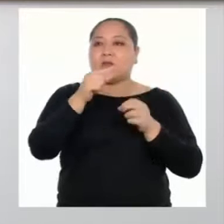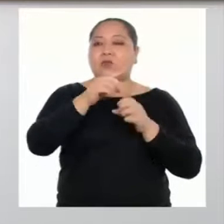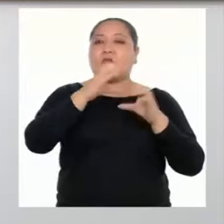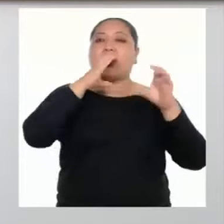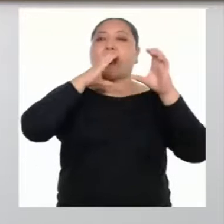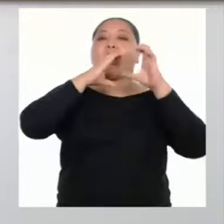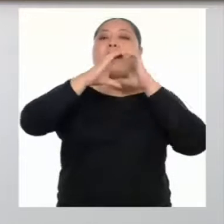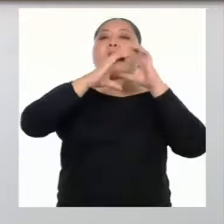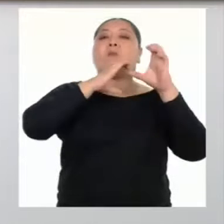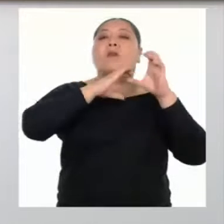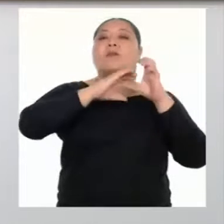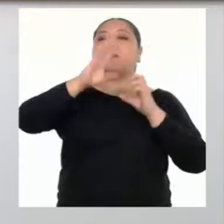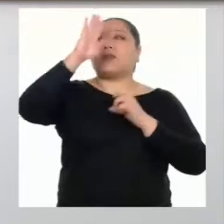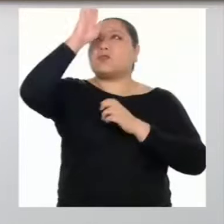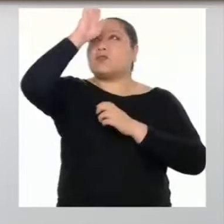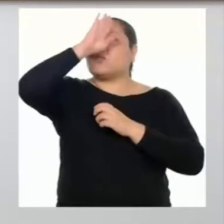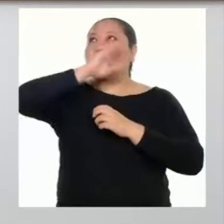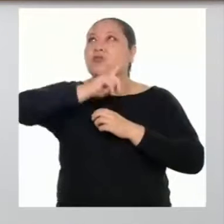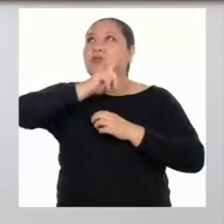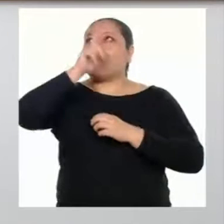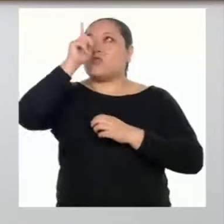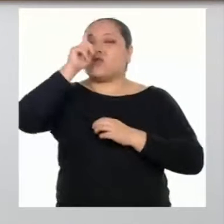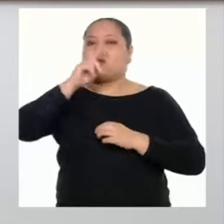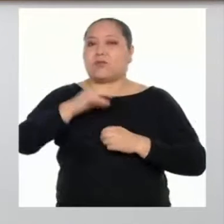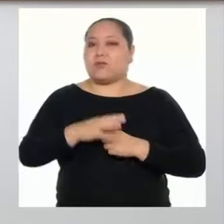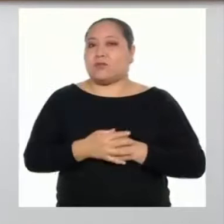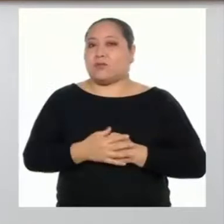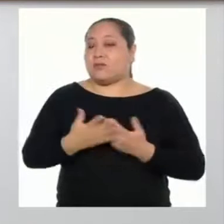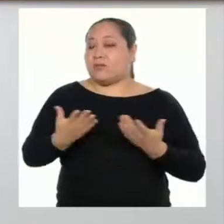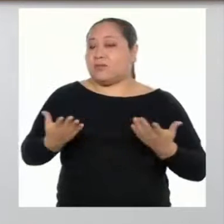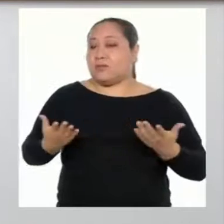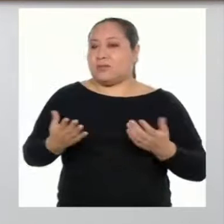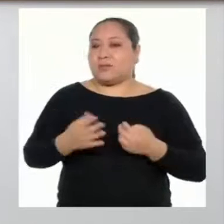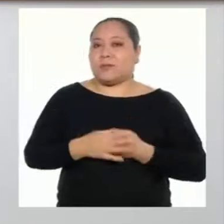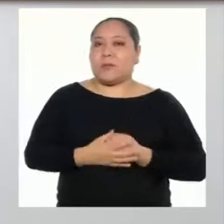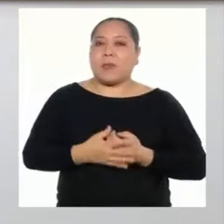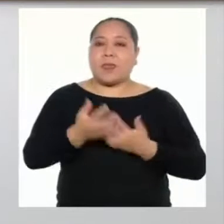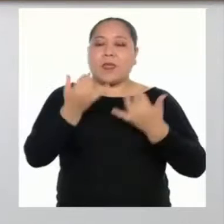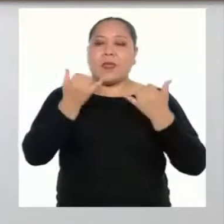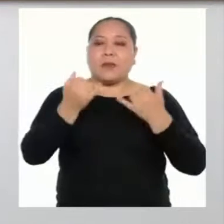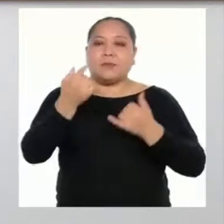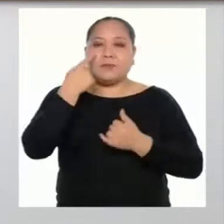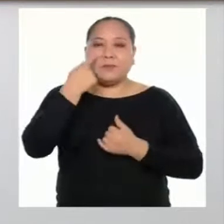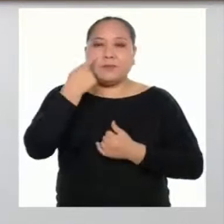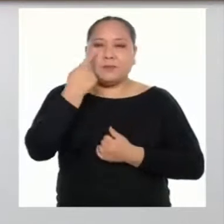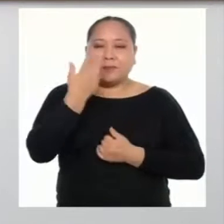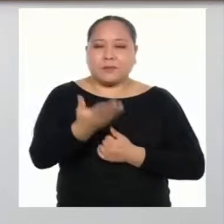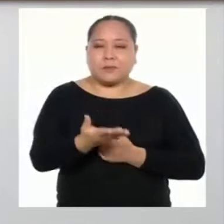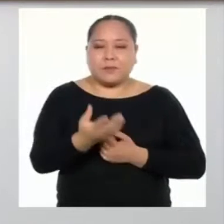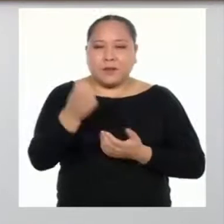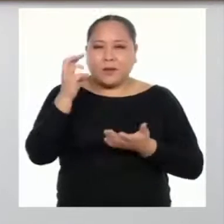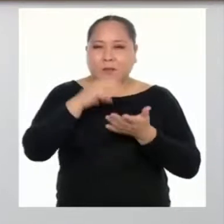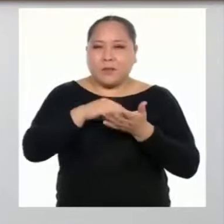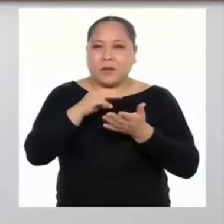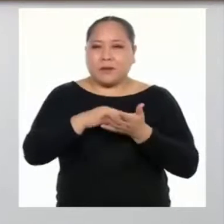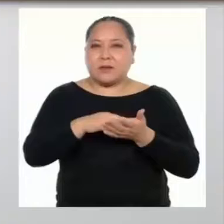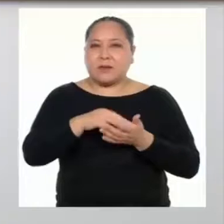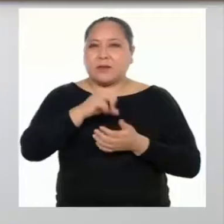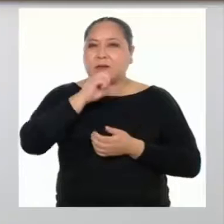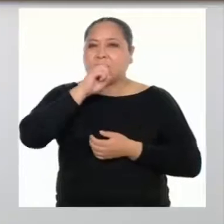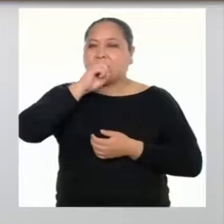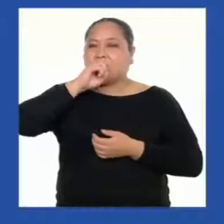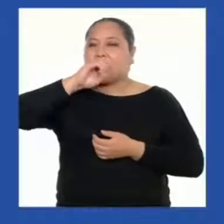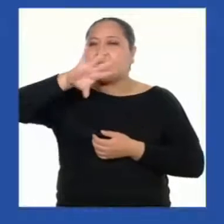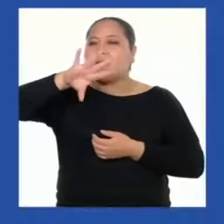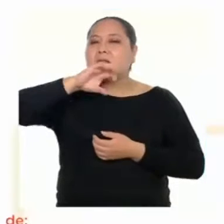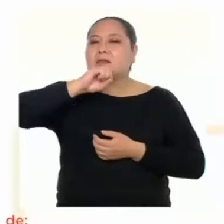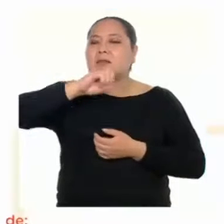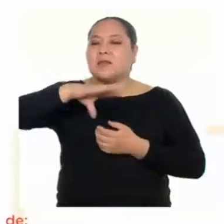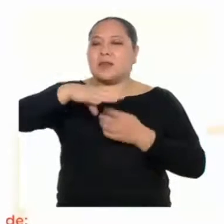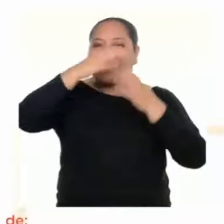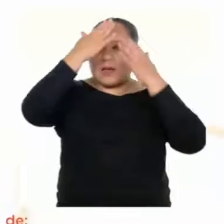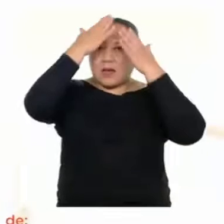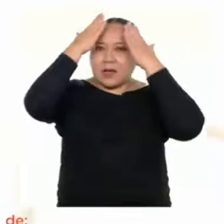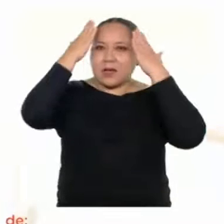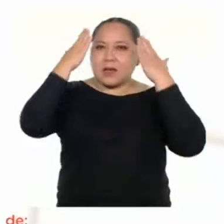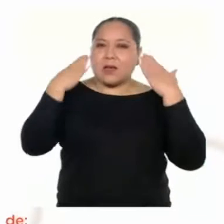sus conversaciones con Dios. Bueno, ahora conoceremos más sobre la confesión de las